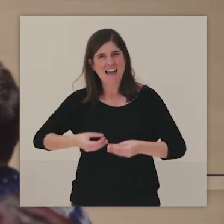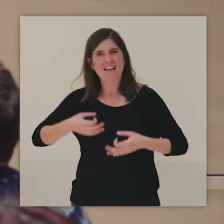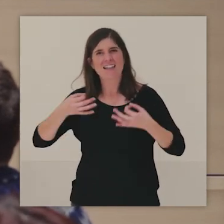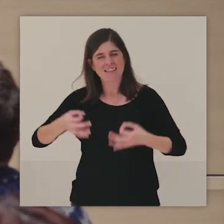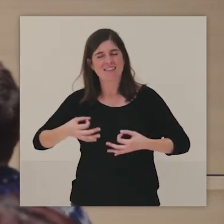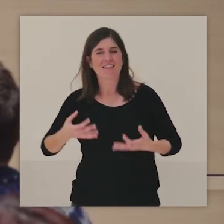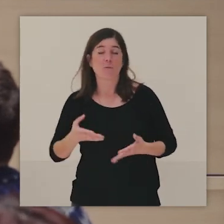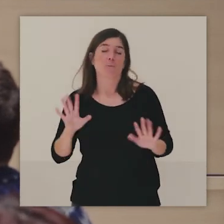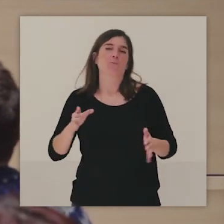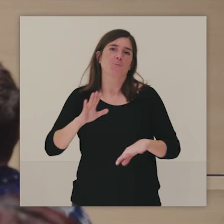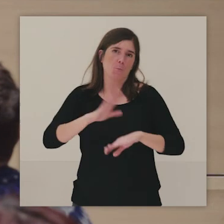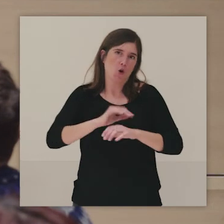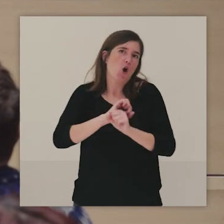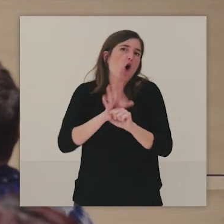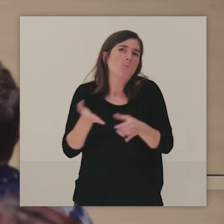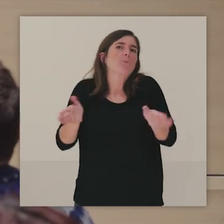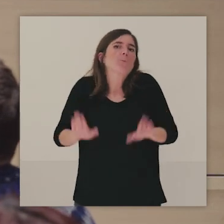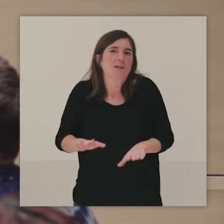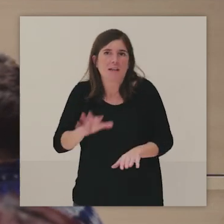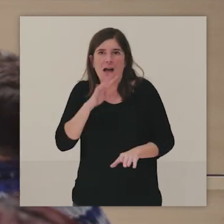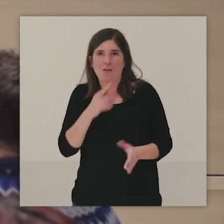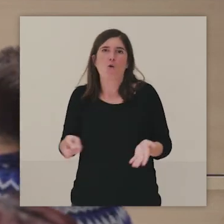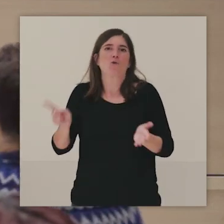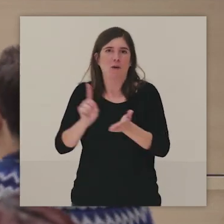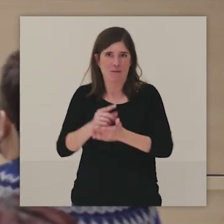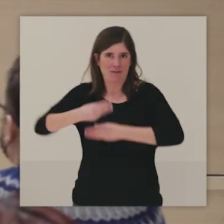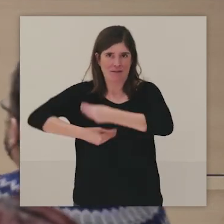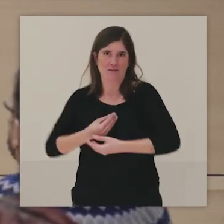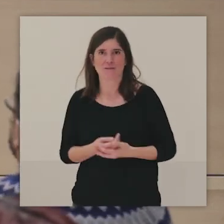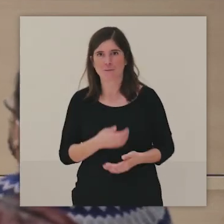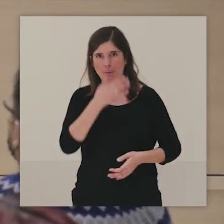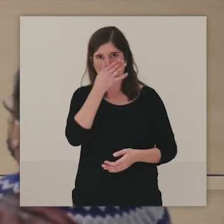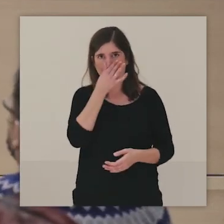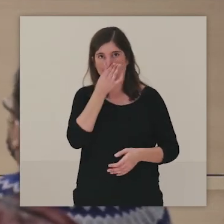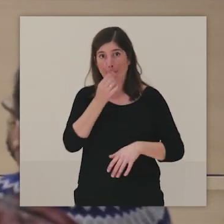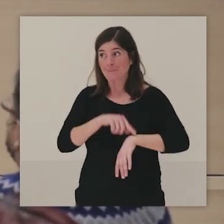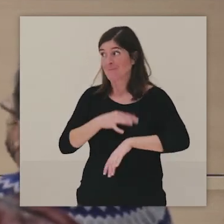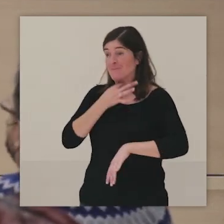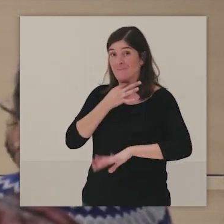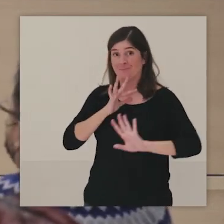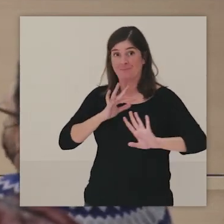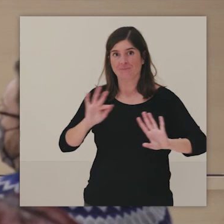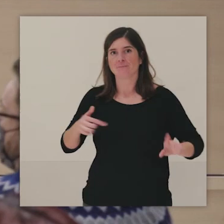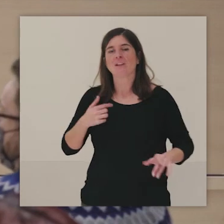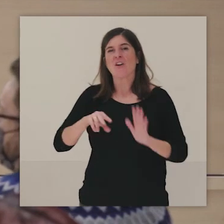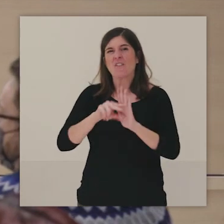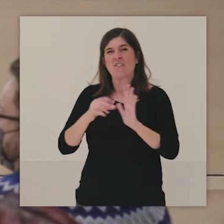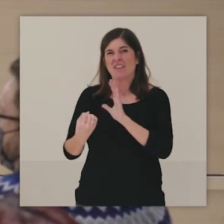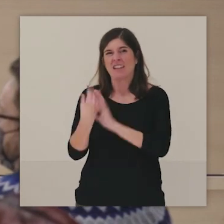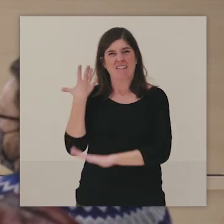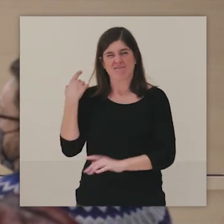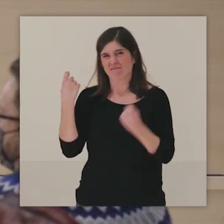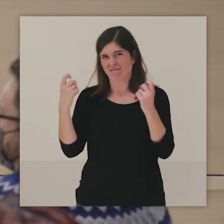está retomando ahora después del parón de la pandemia. Muy justito, voy a pasar de largo